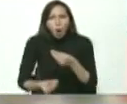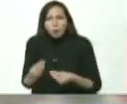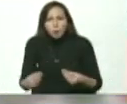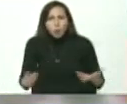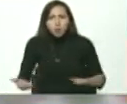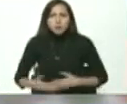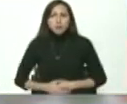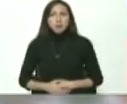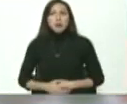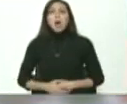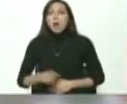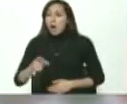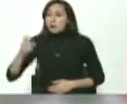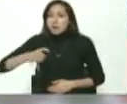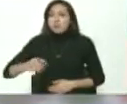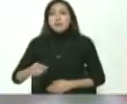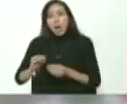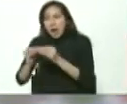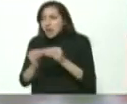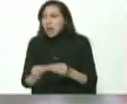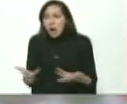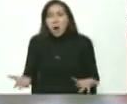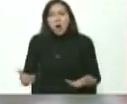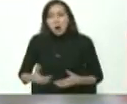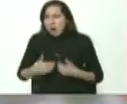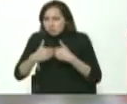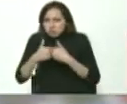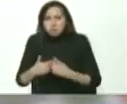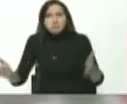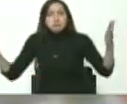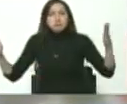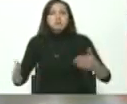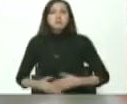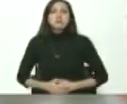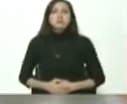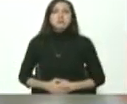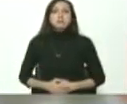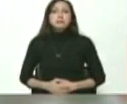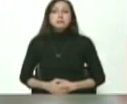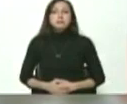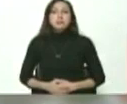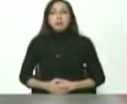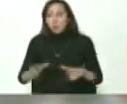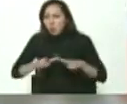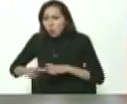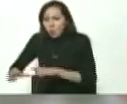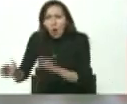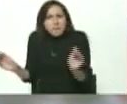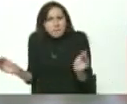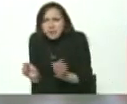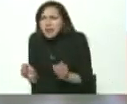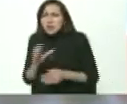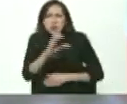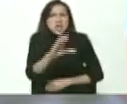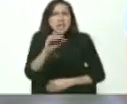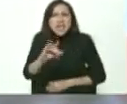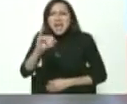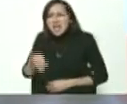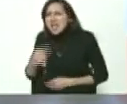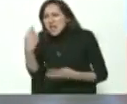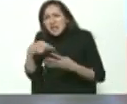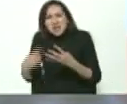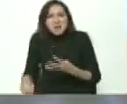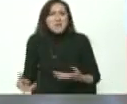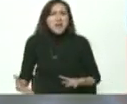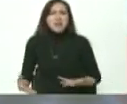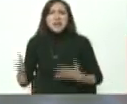tú tienes algo que arreglar, tú lo arreglas puertas abiertas. Sea un ambulatorio, un CDI, un SRI, un